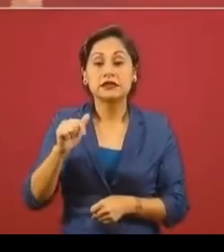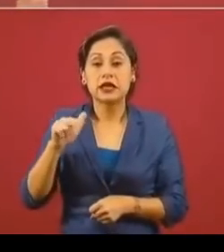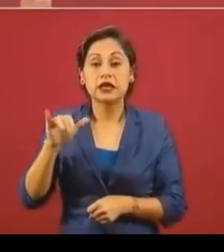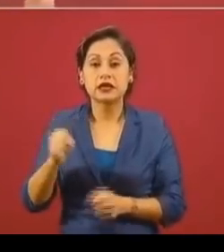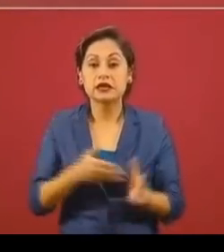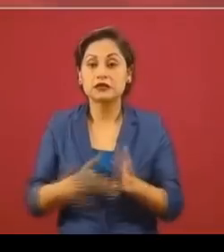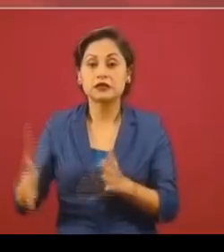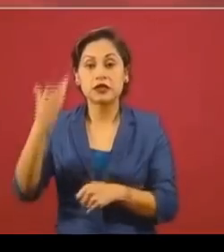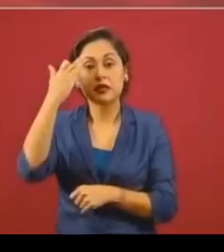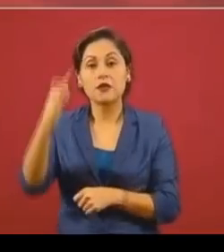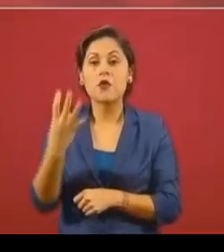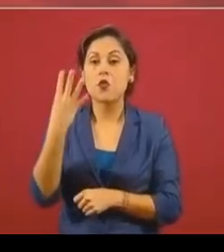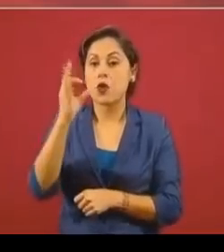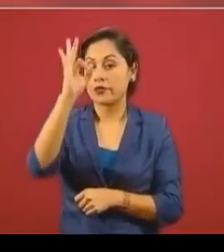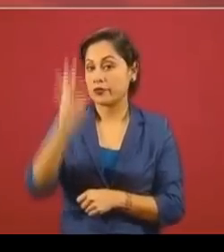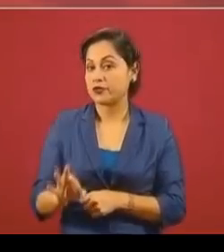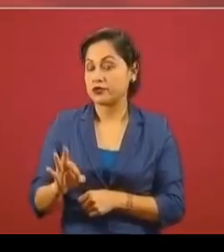4%.